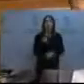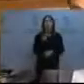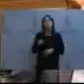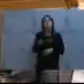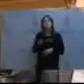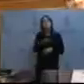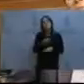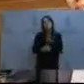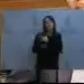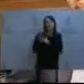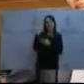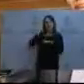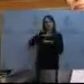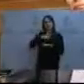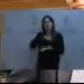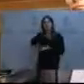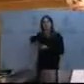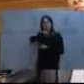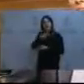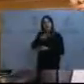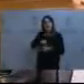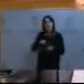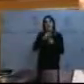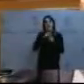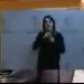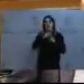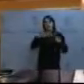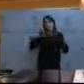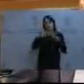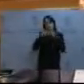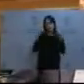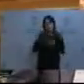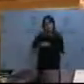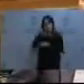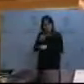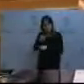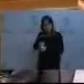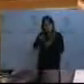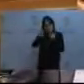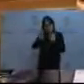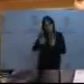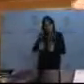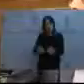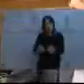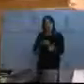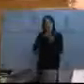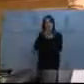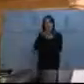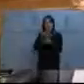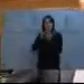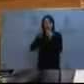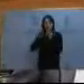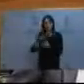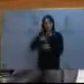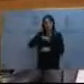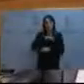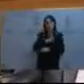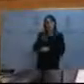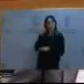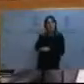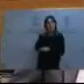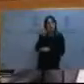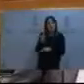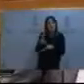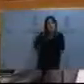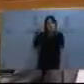Parlamentario Foro Asturias también presentó una interpelación en esta materia, entre algunos de los argumentos que escuchamos por su parte y por parte de algunos diputados del